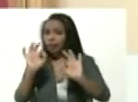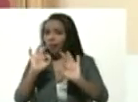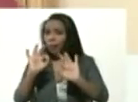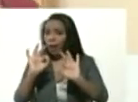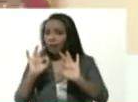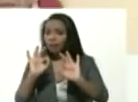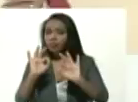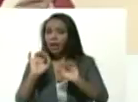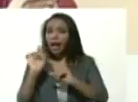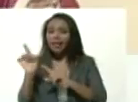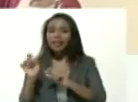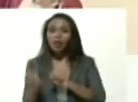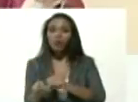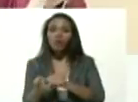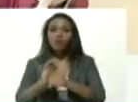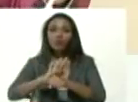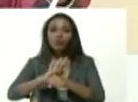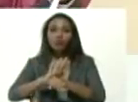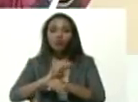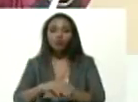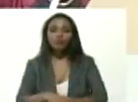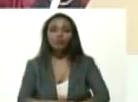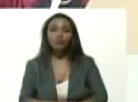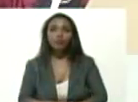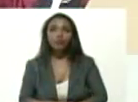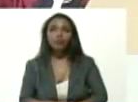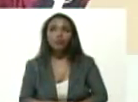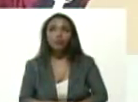se llama coronavirus.